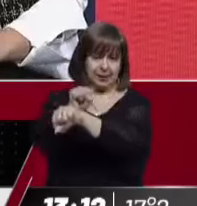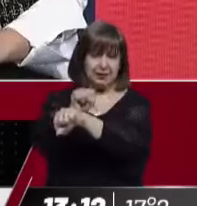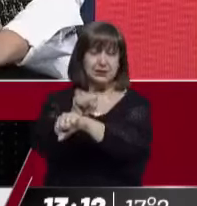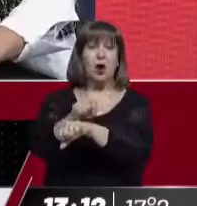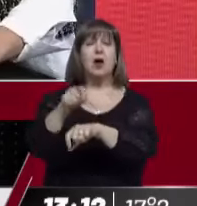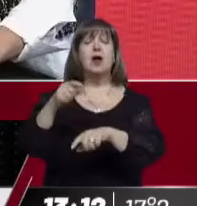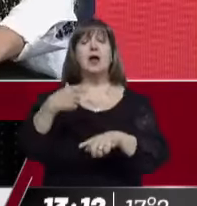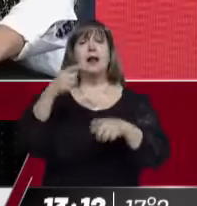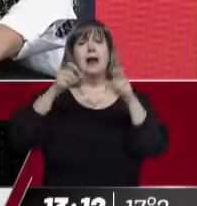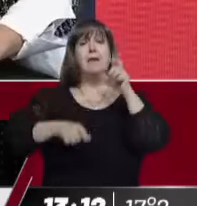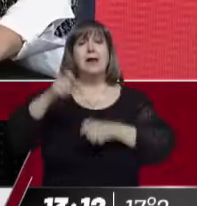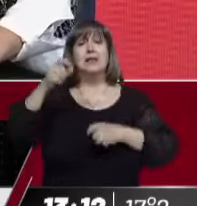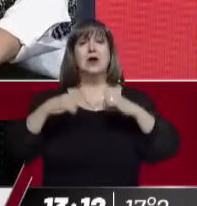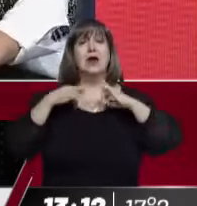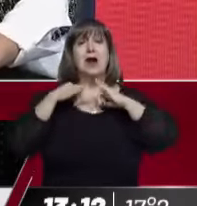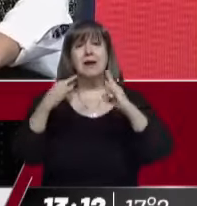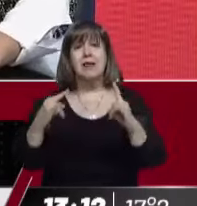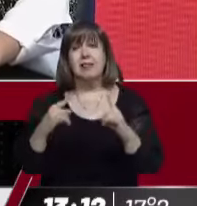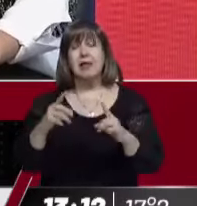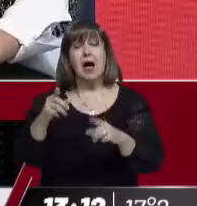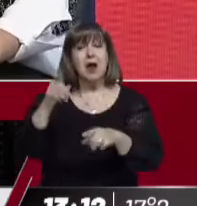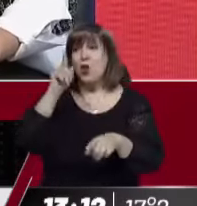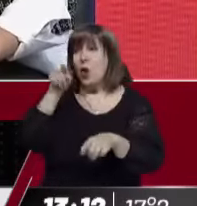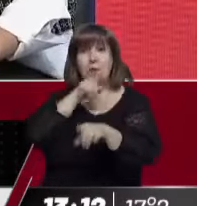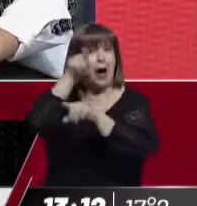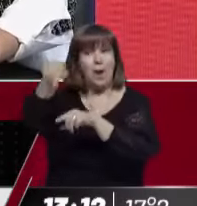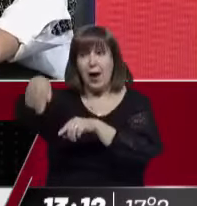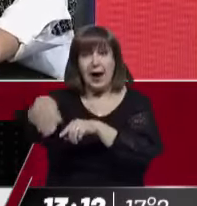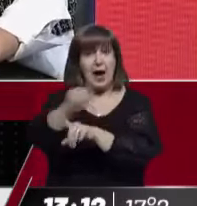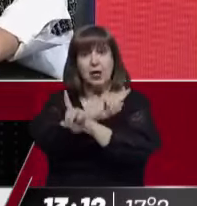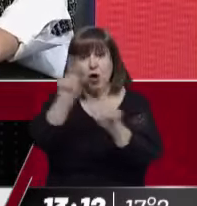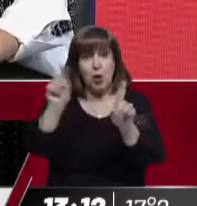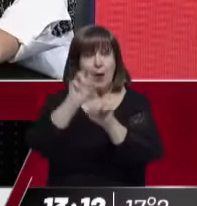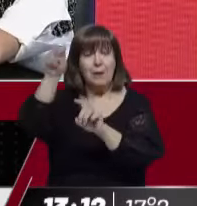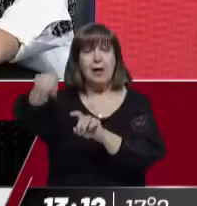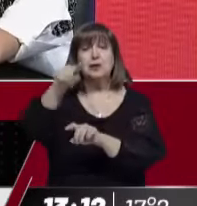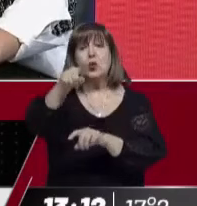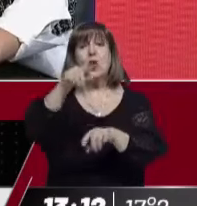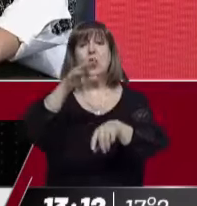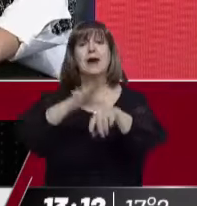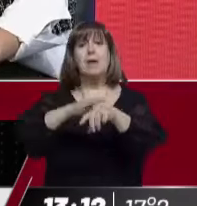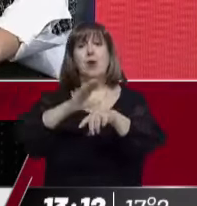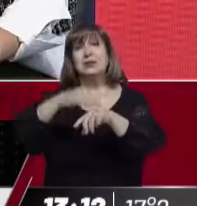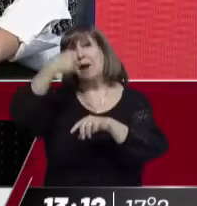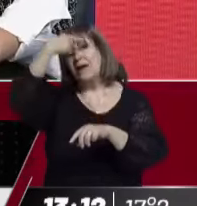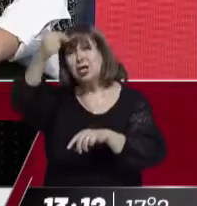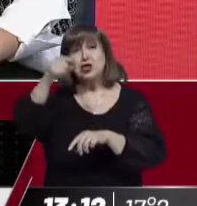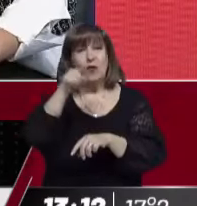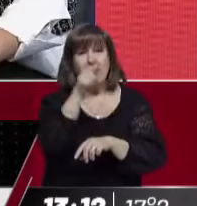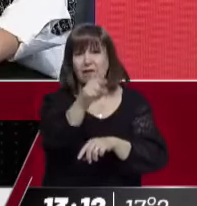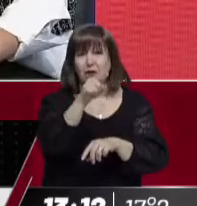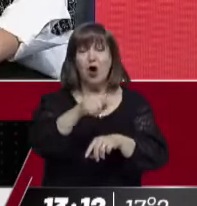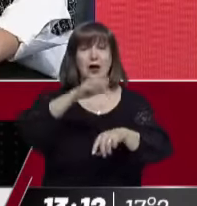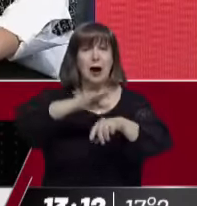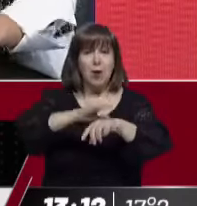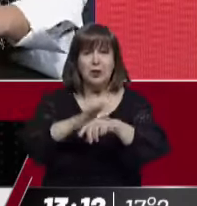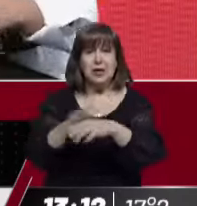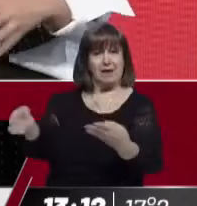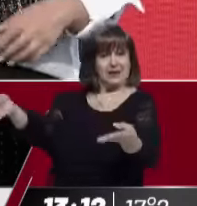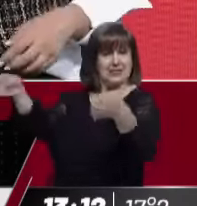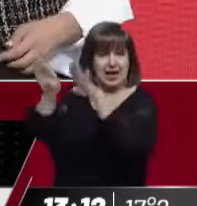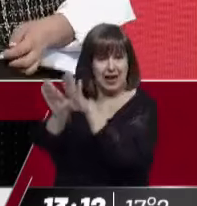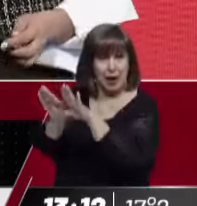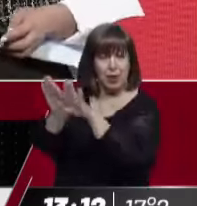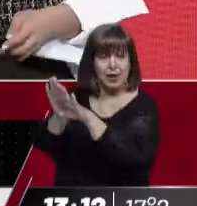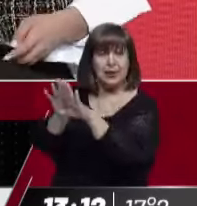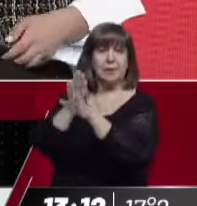tu responsabilidad como a cargo del colectivo. No lo puedes dejar bajar. Así es una responsabilidad civil porque sos quienes cuidás la integridad de las